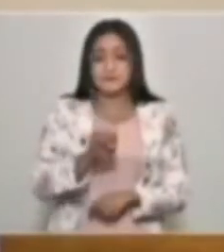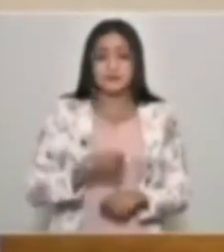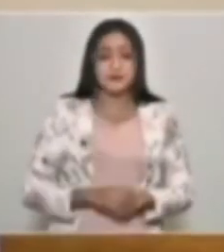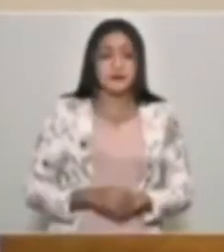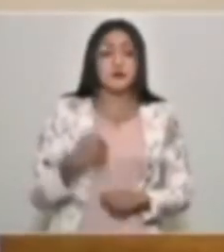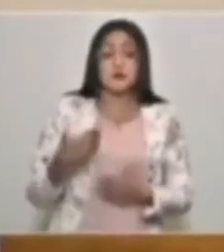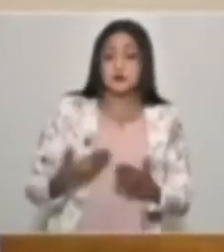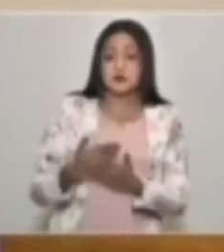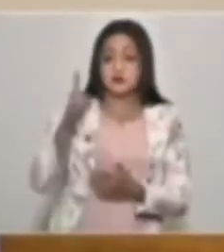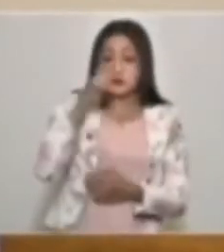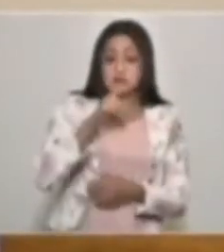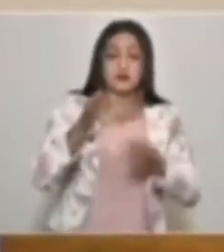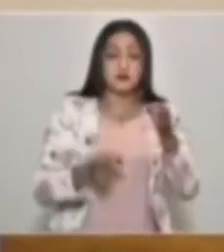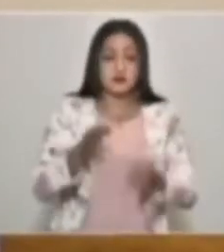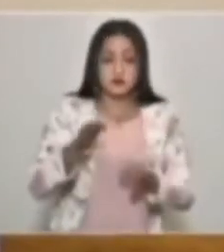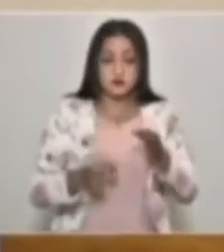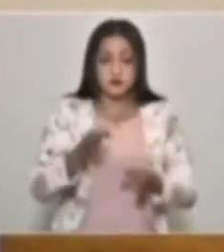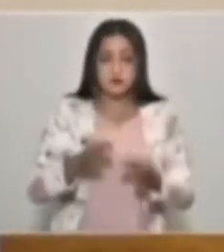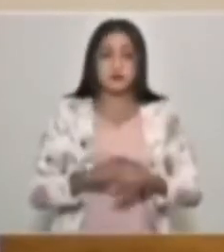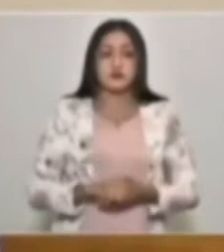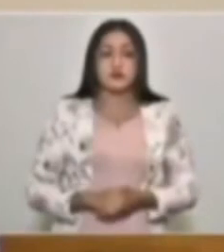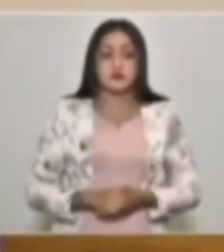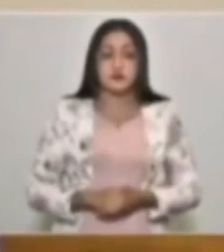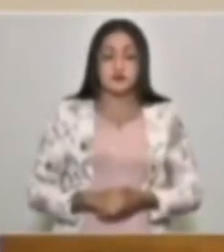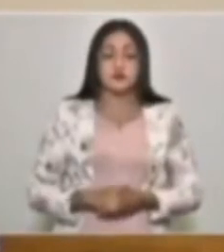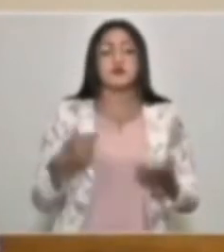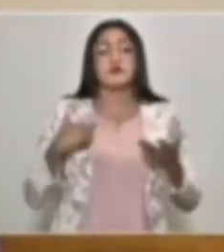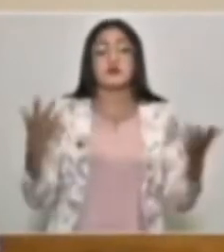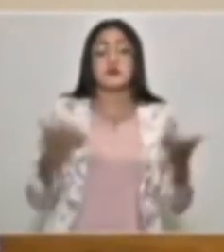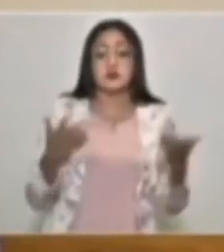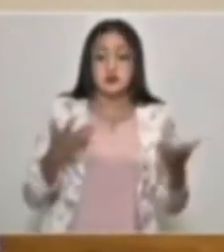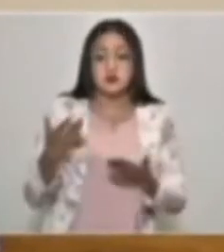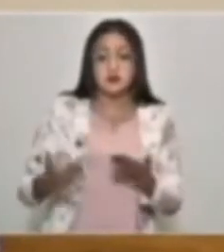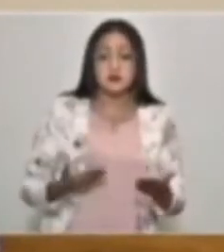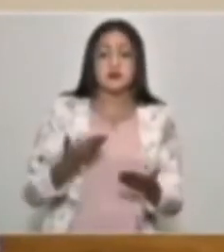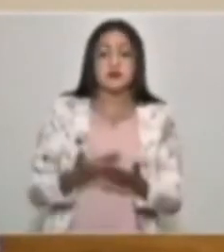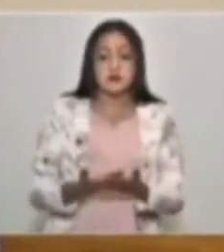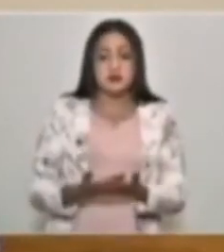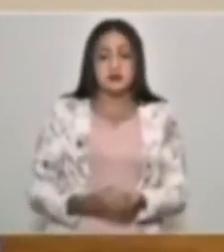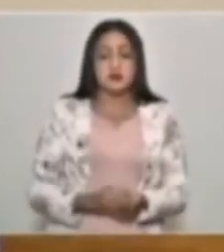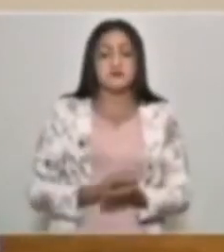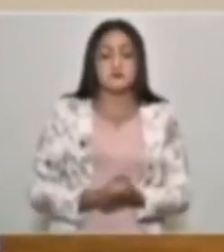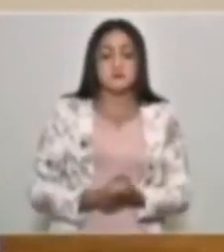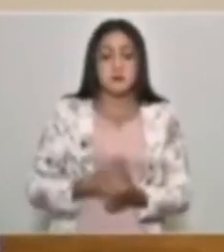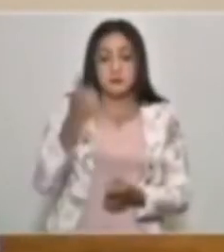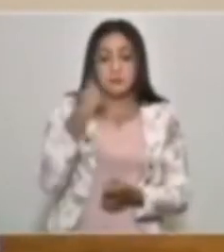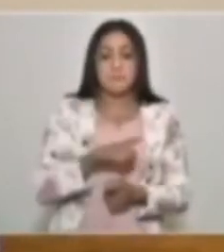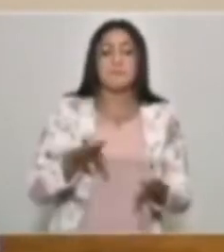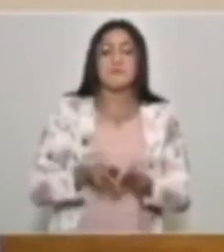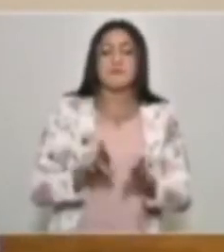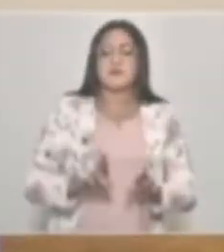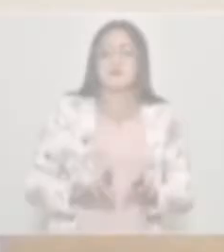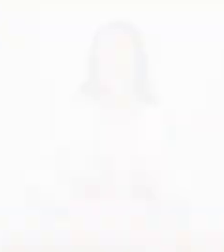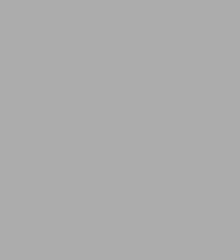le pedí al consejero jurídico me elaborara la solicitud de declaración de desastre.